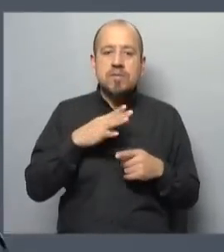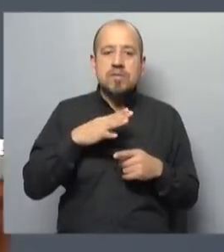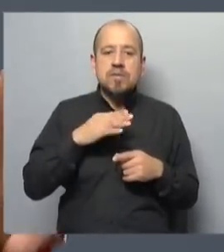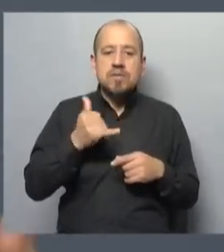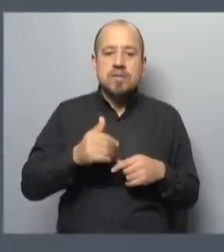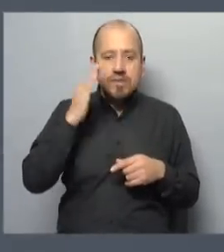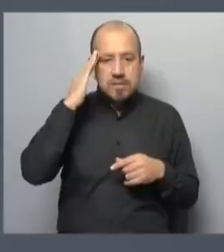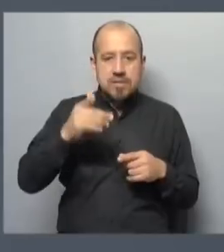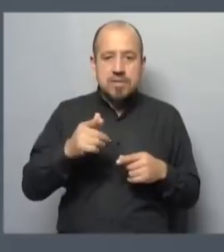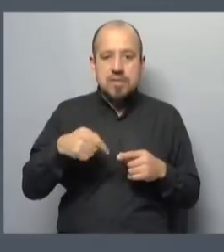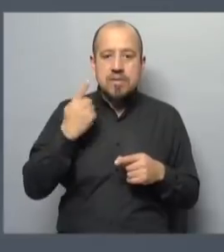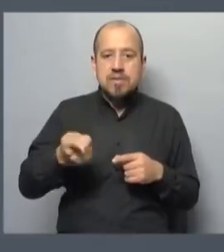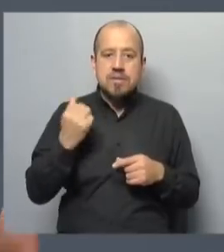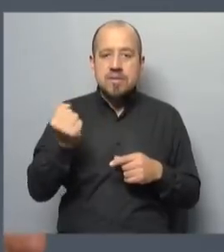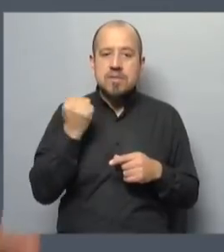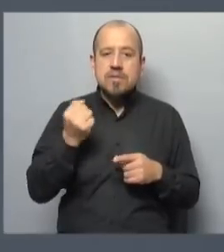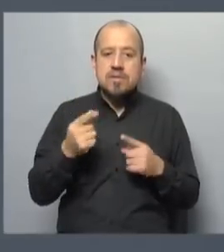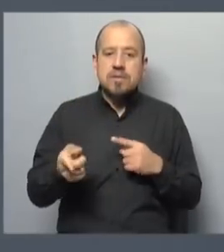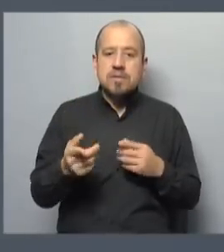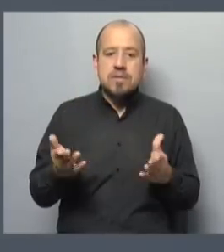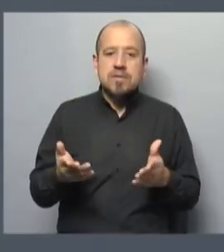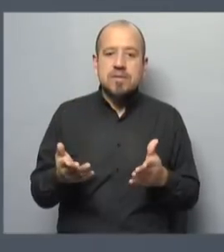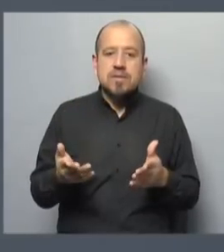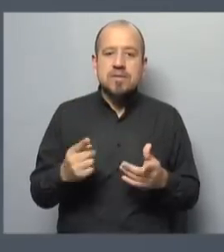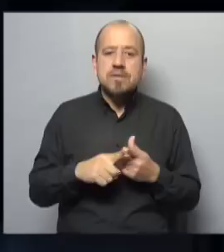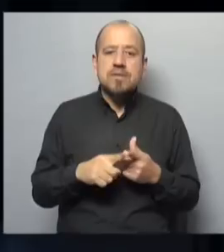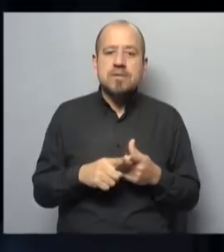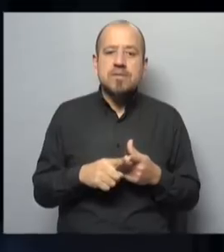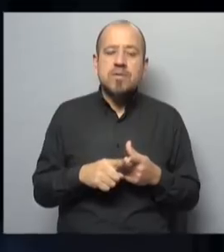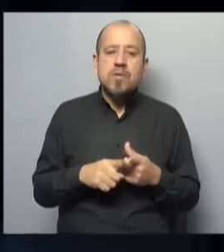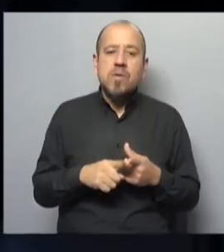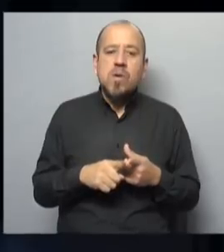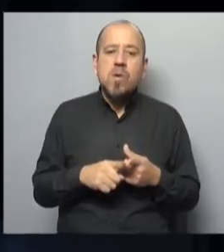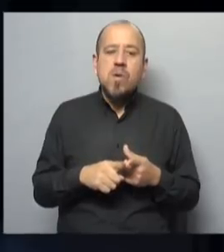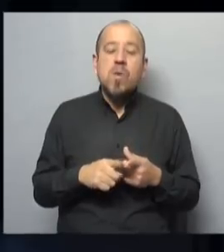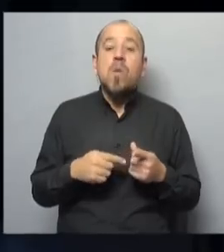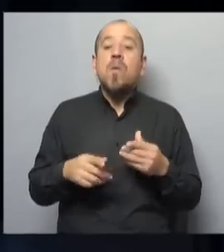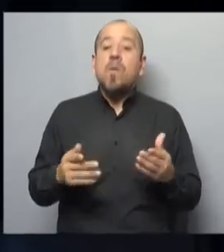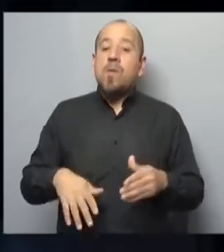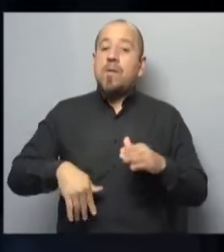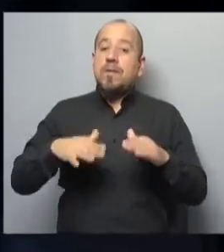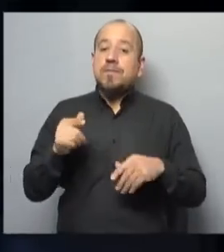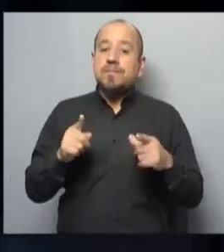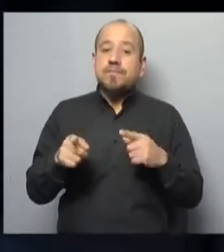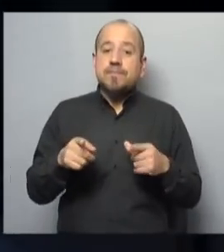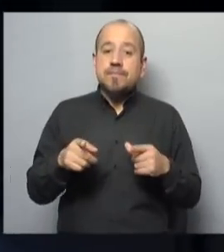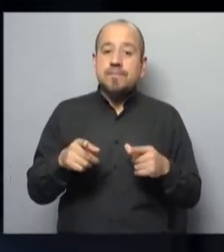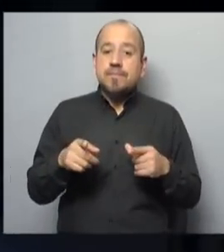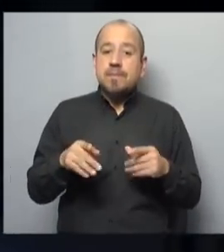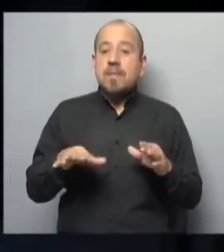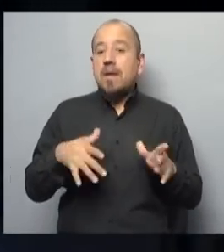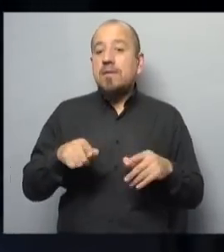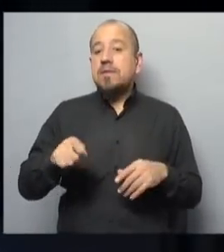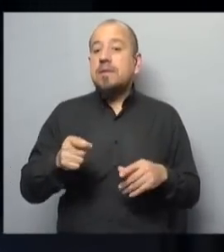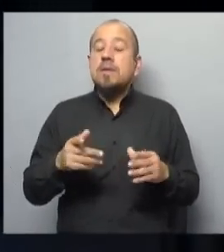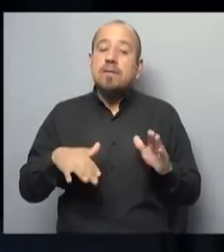para ir a otros lados más importante bueno por algo nunca fue bueno porque a veces porque tengo una cosa dice clic a veces no